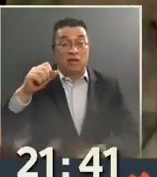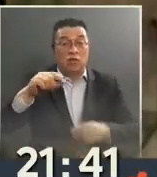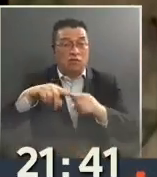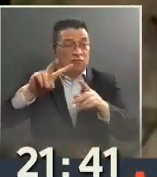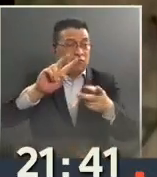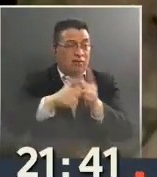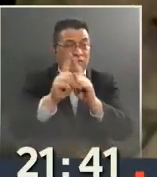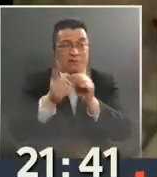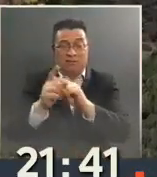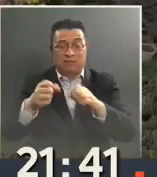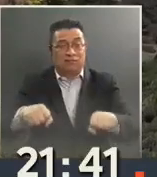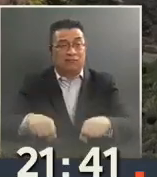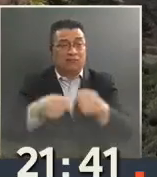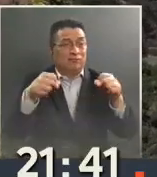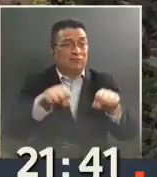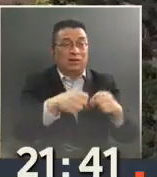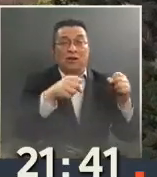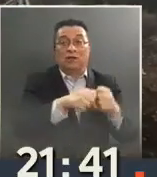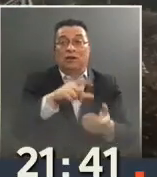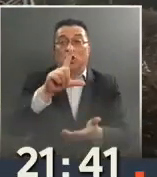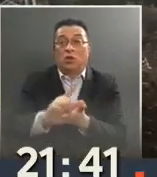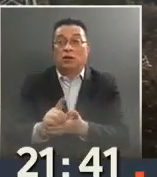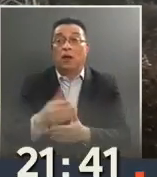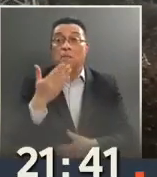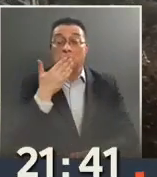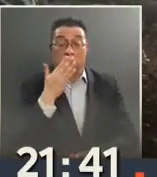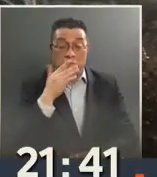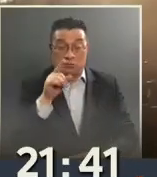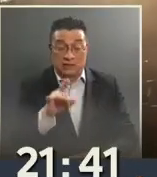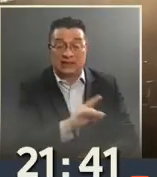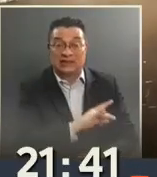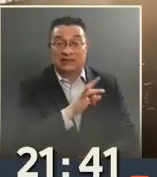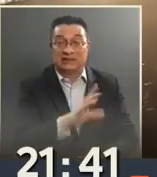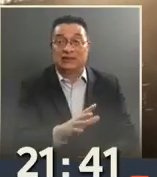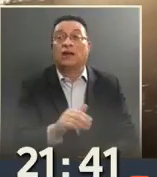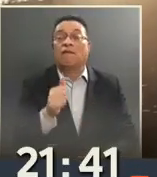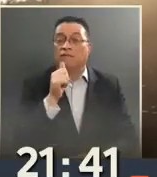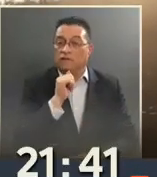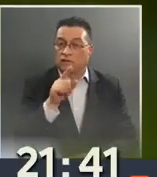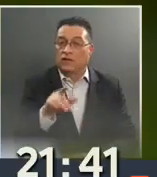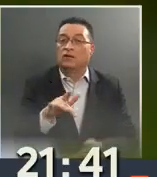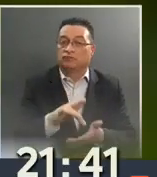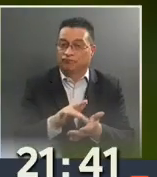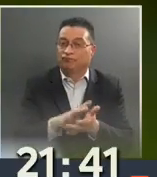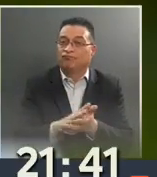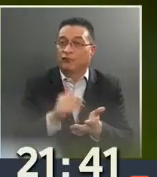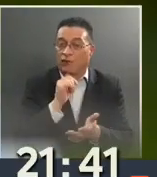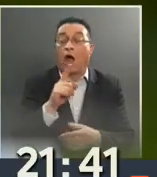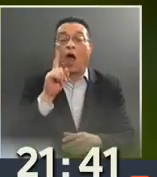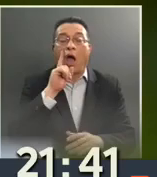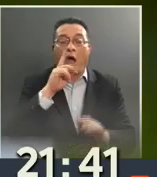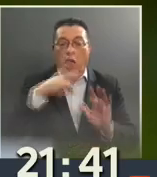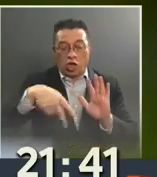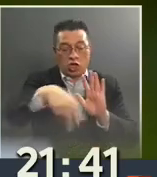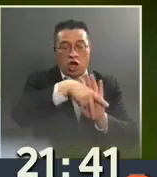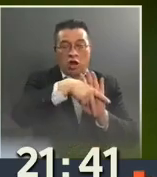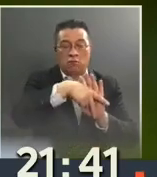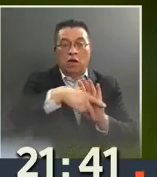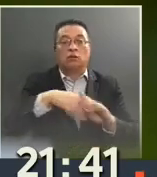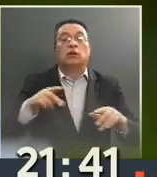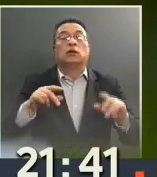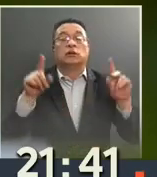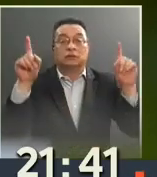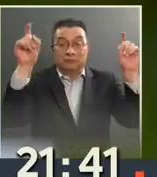a destrozar el lugar. Según expertos, Chile está al debe en esta materia. Tenemos una normativa de campo electromagnético que